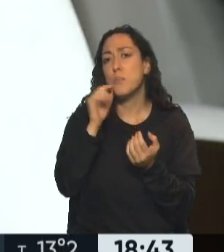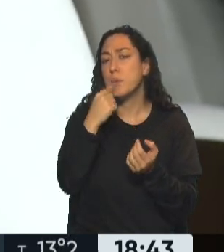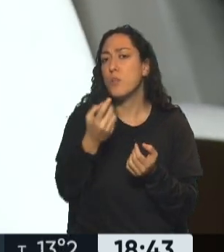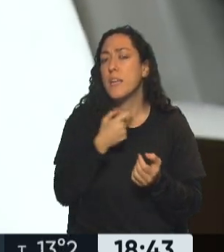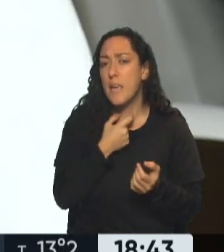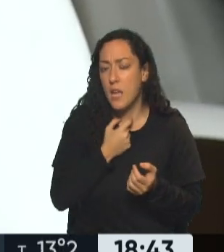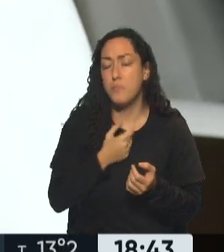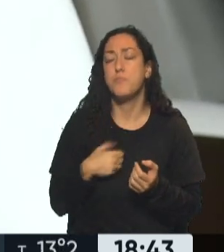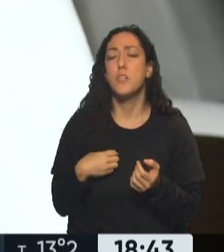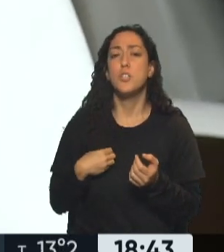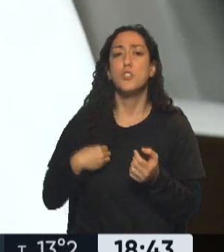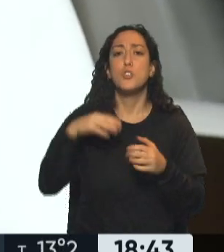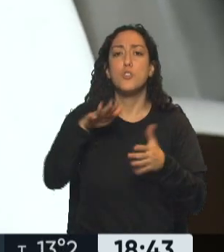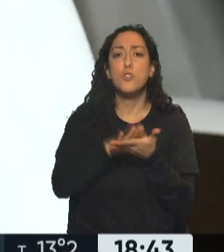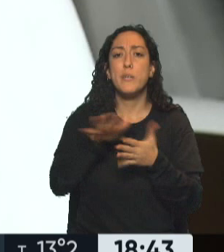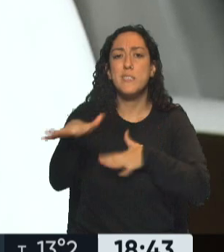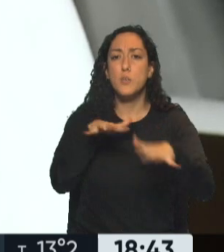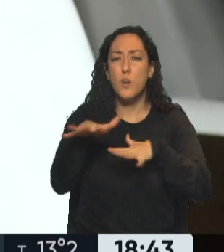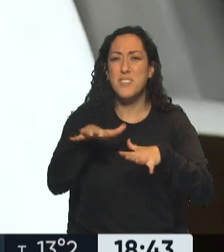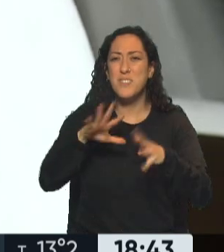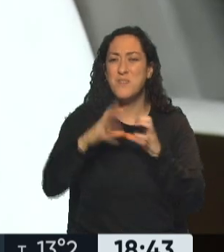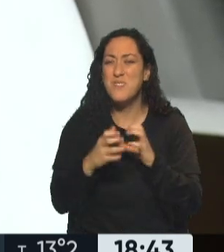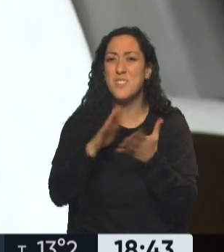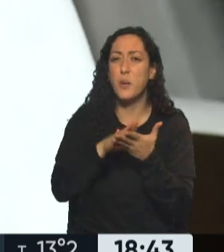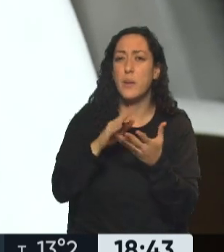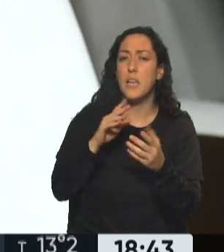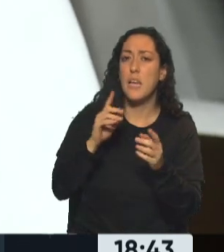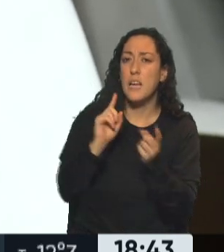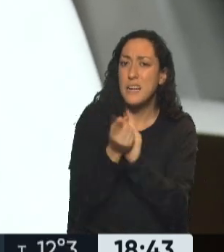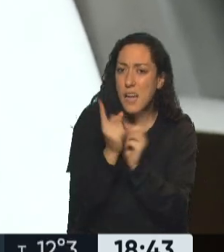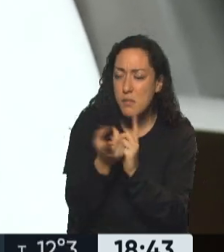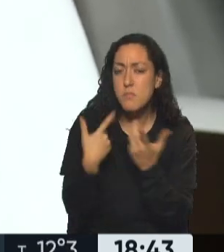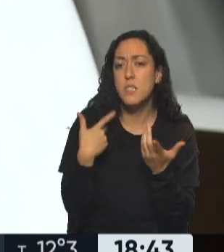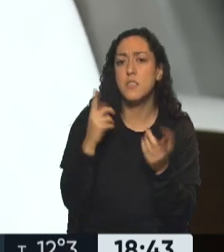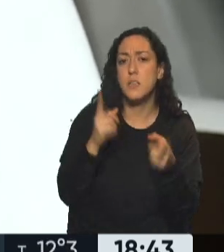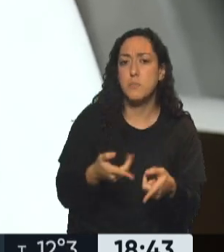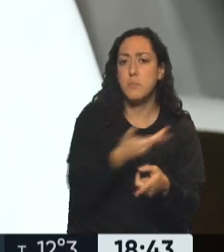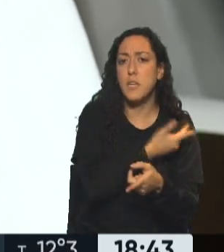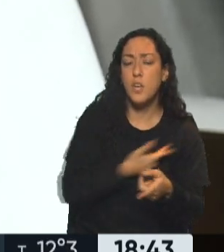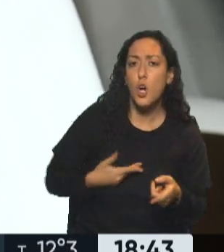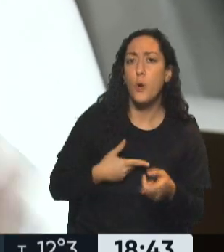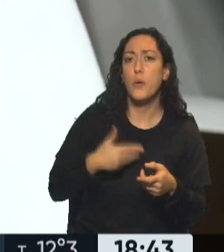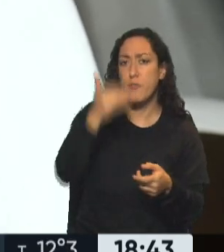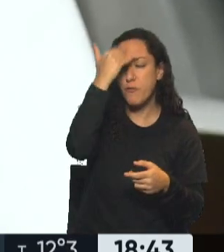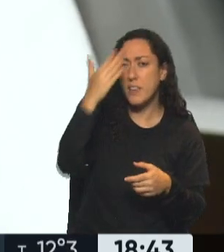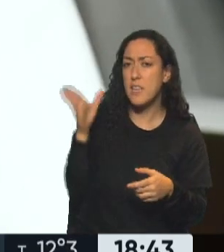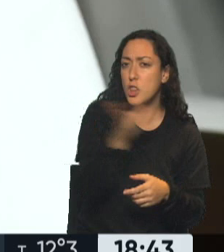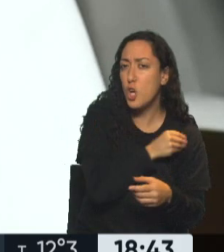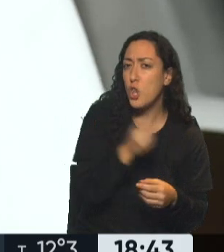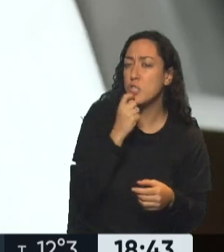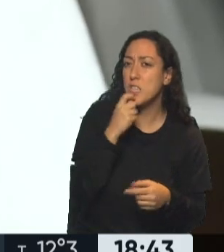crisis cambiaria y de los fuertes ruidos que hay políticos en el gobierno, en el Frente de Todos, si está asegurada